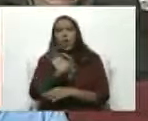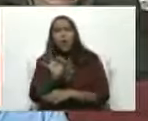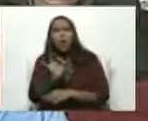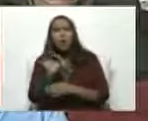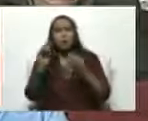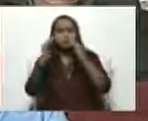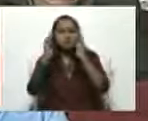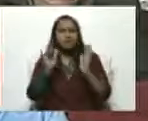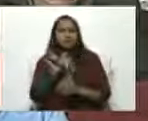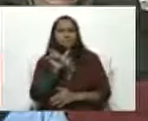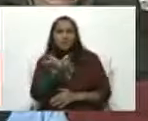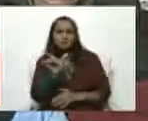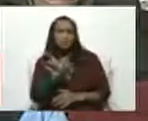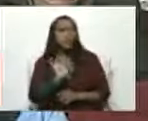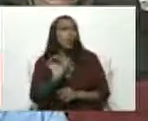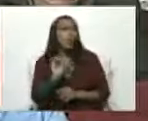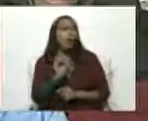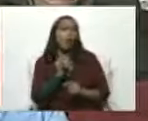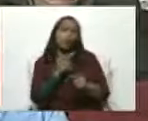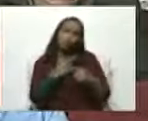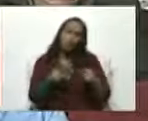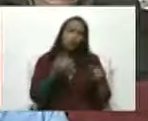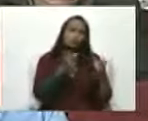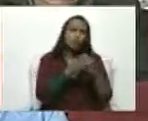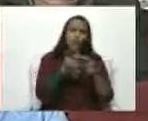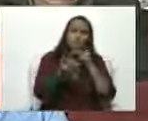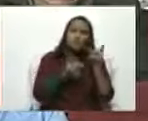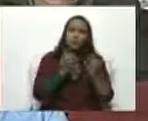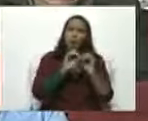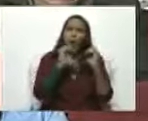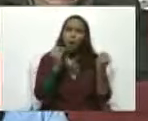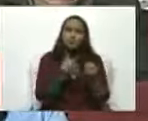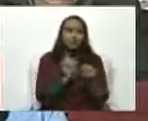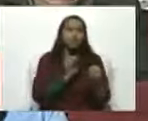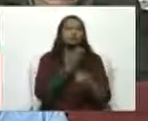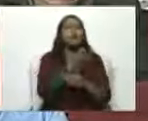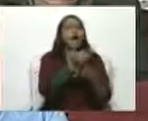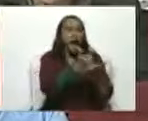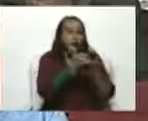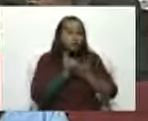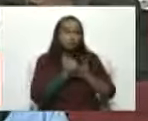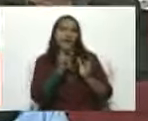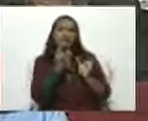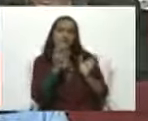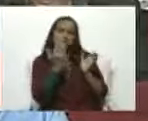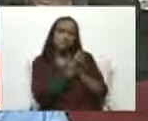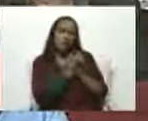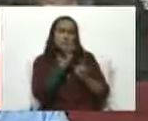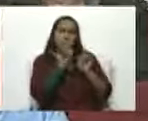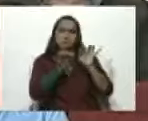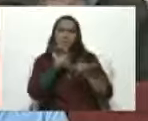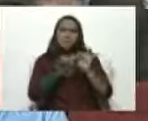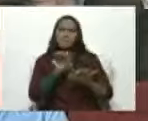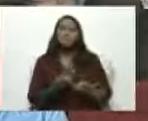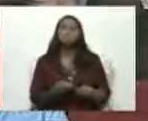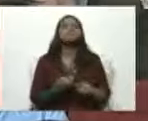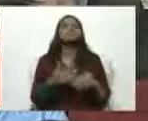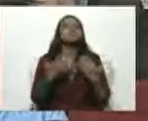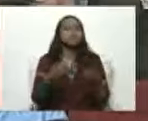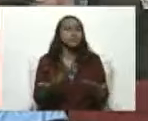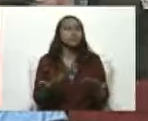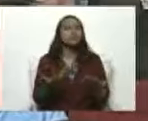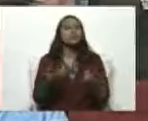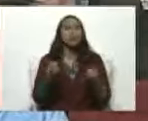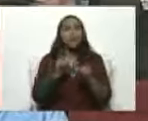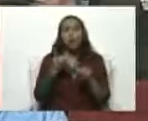o de los distintos partidos para que me apoyen a registrar en el teléfono, si se puede hacer un casa por casa de registro